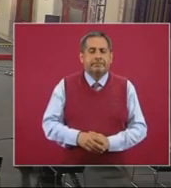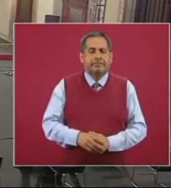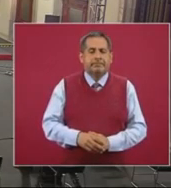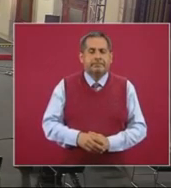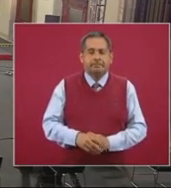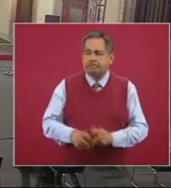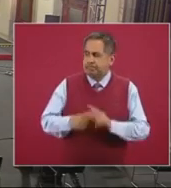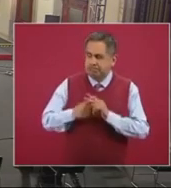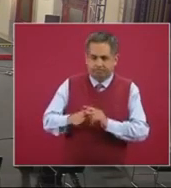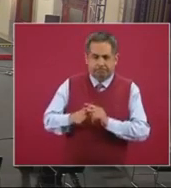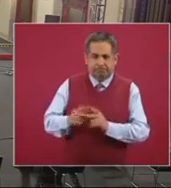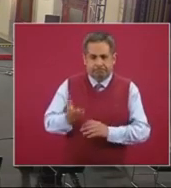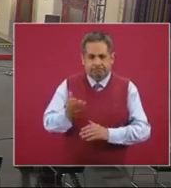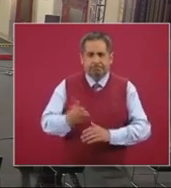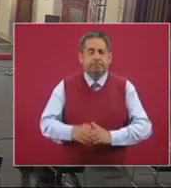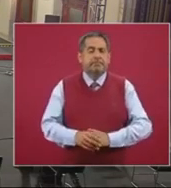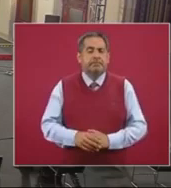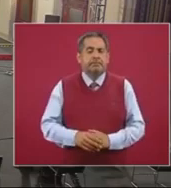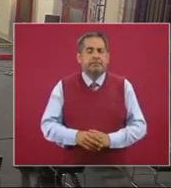Empecemos.